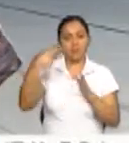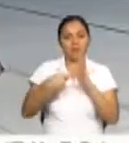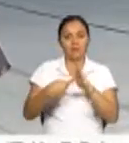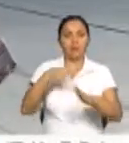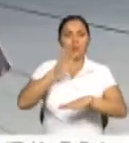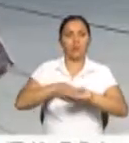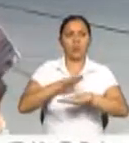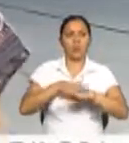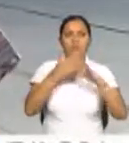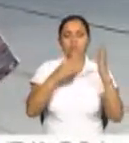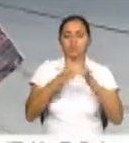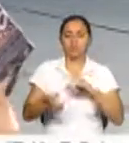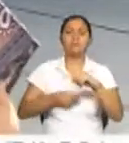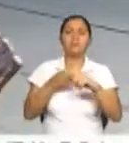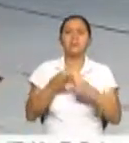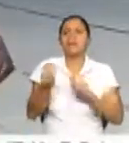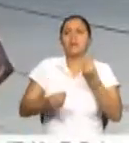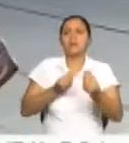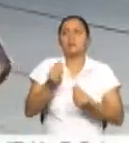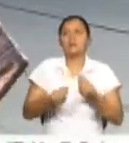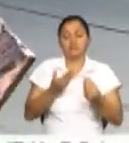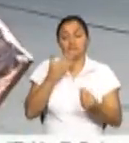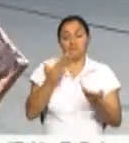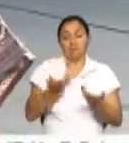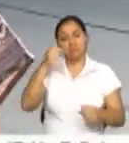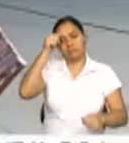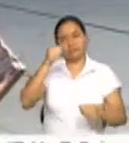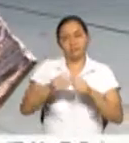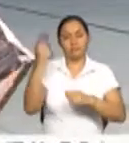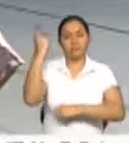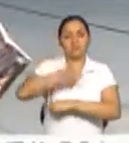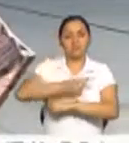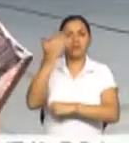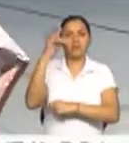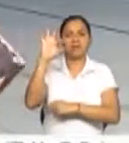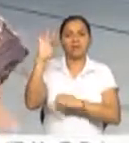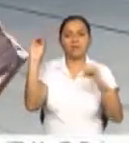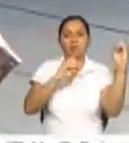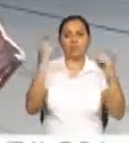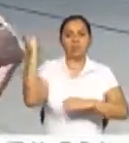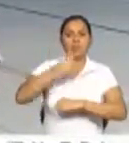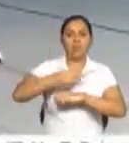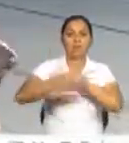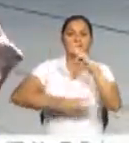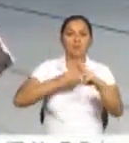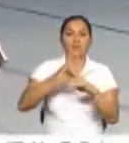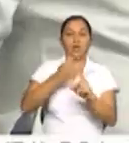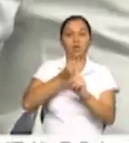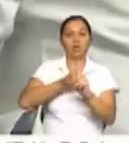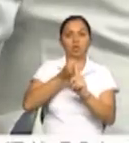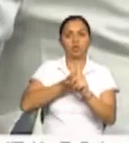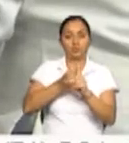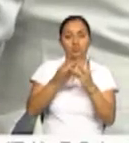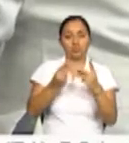el tratamiento y qué actividades se realizan por conmemorar el 19 de octubre, el Día Mundial de la Lucha contra el Cáncer.